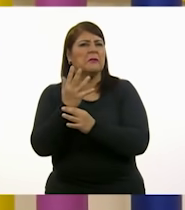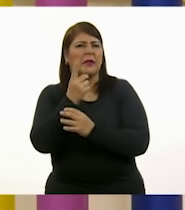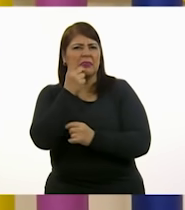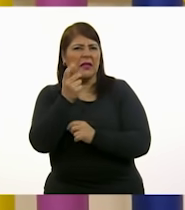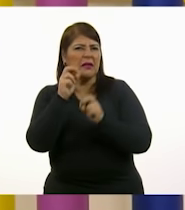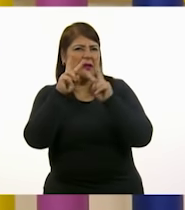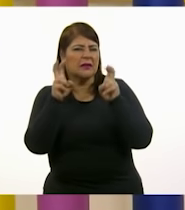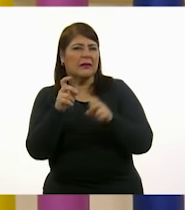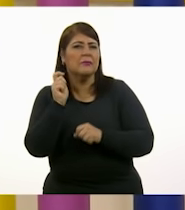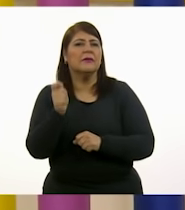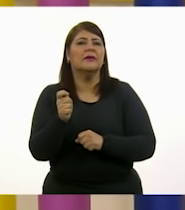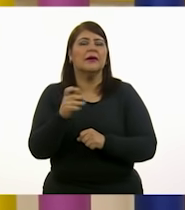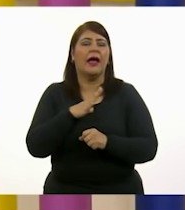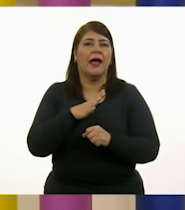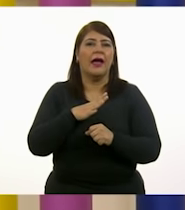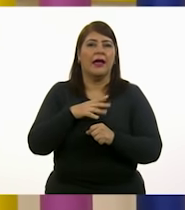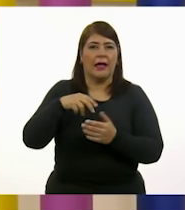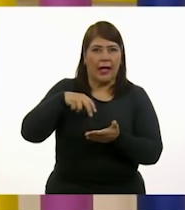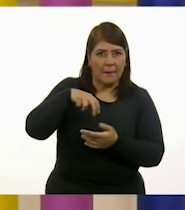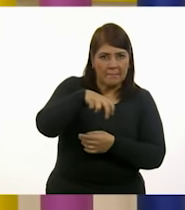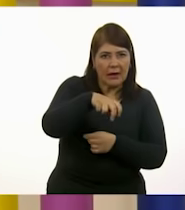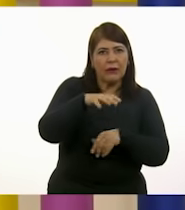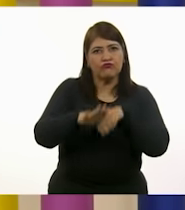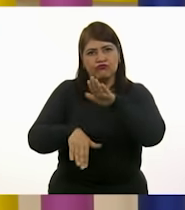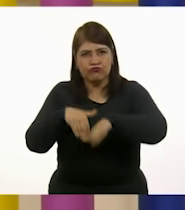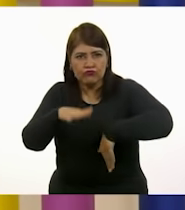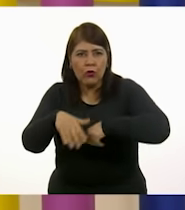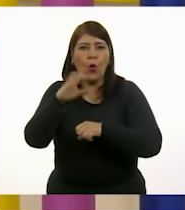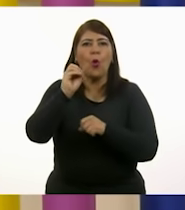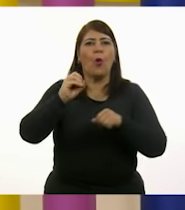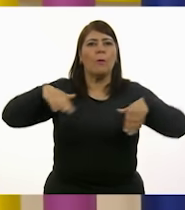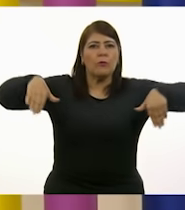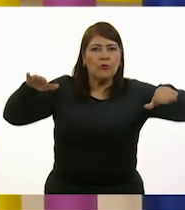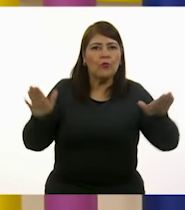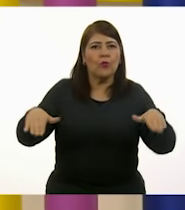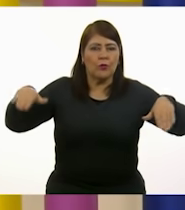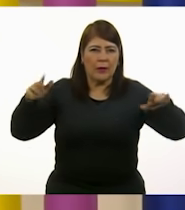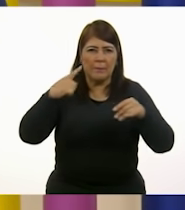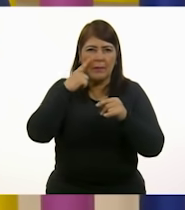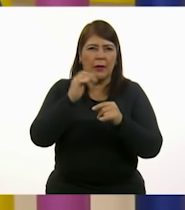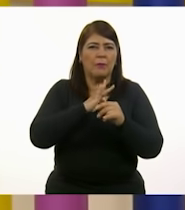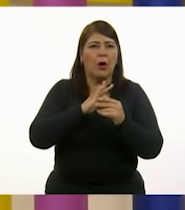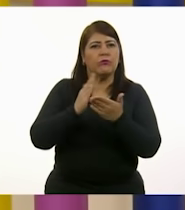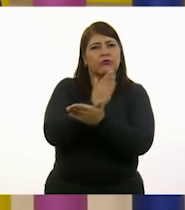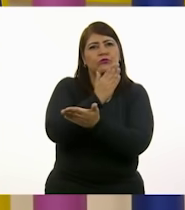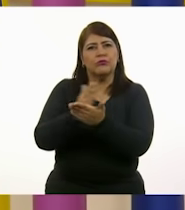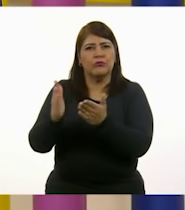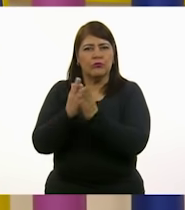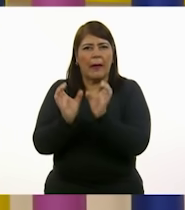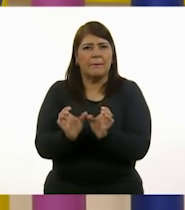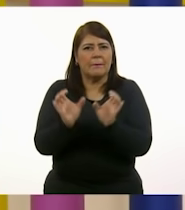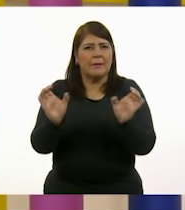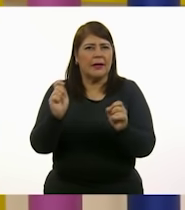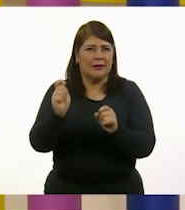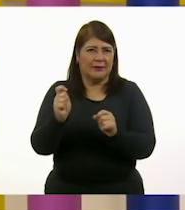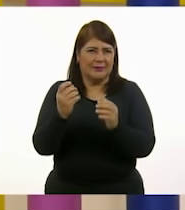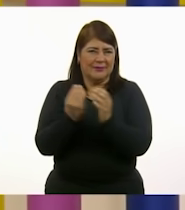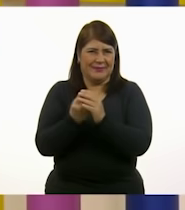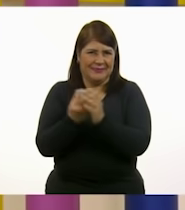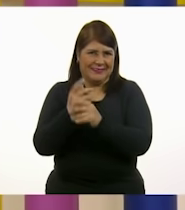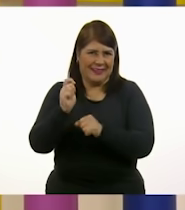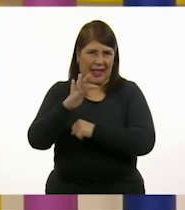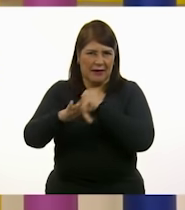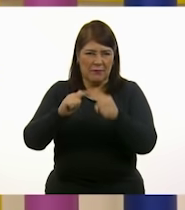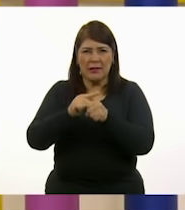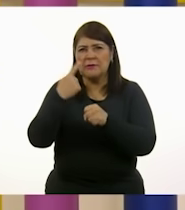¿Ustedes qué dicen? ¿caminan o vuelan? Vamos a seguir clasificando animales. ver, si el profe Danis ya anda por aquí. Profe Danis, profe Danis, profe